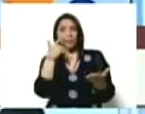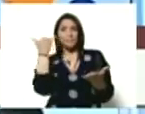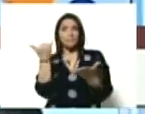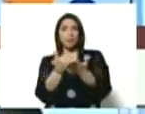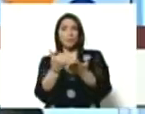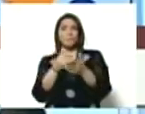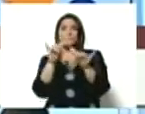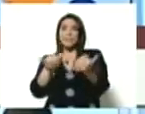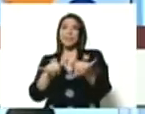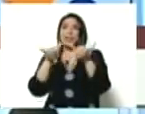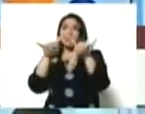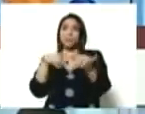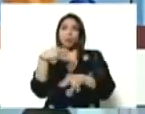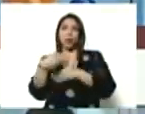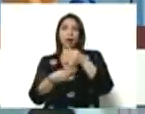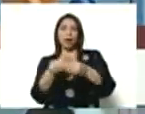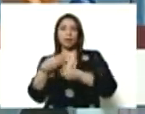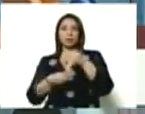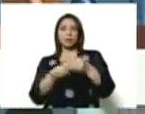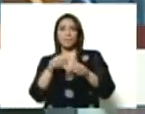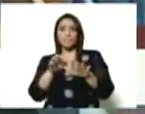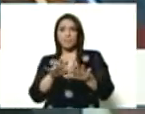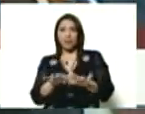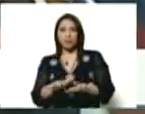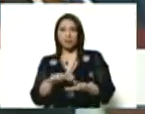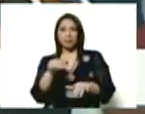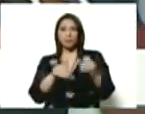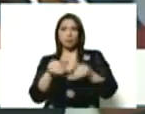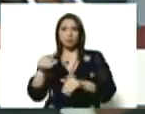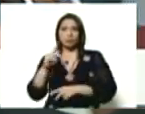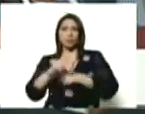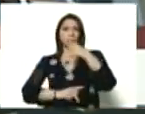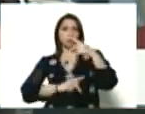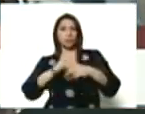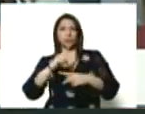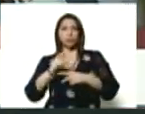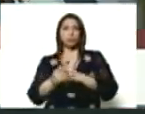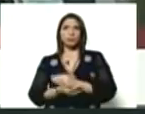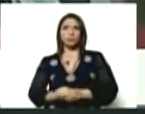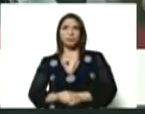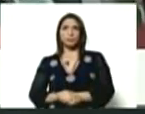el mismo que se va a configurar en las máquinas de votación en el proceso de producción.